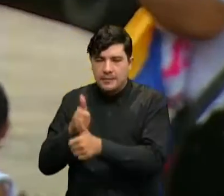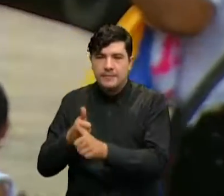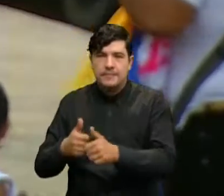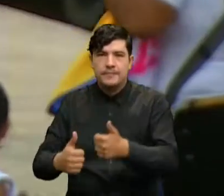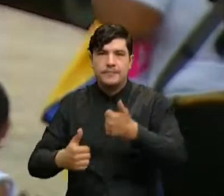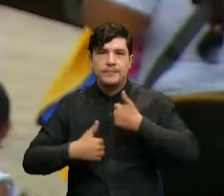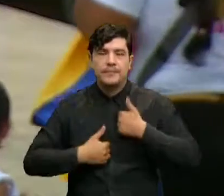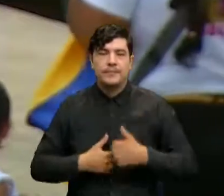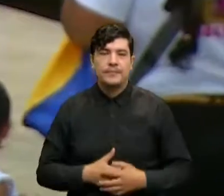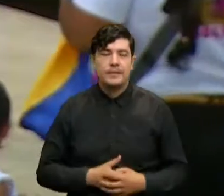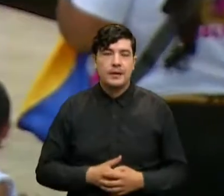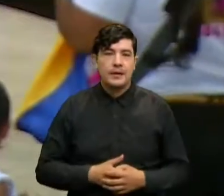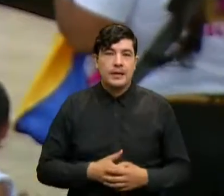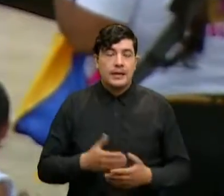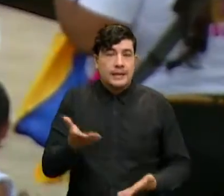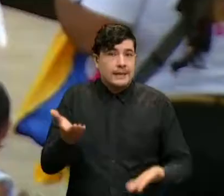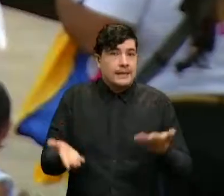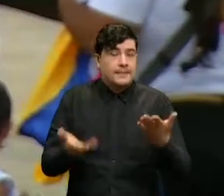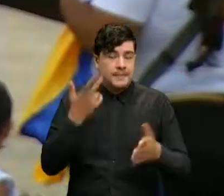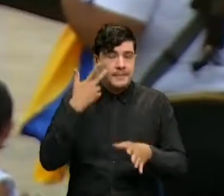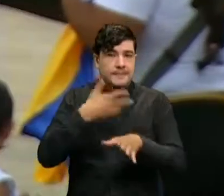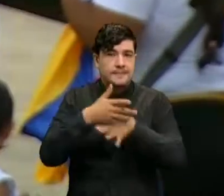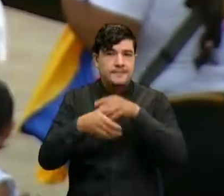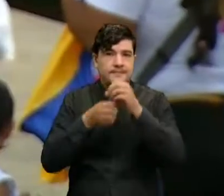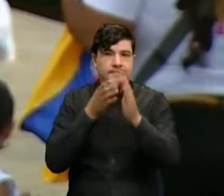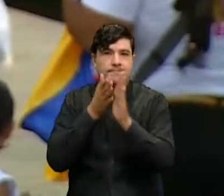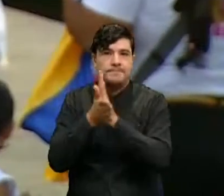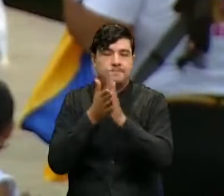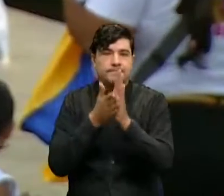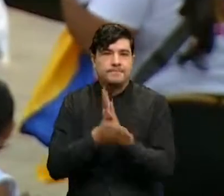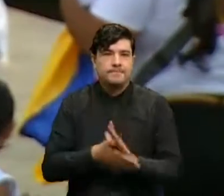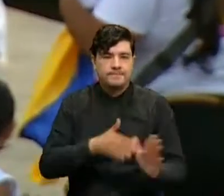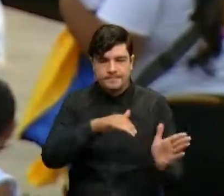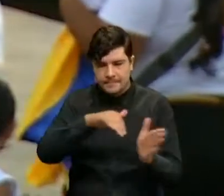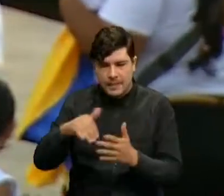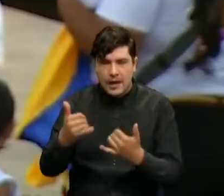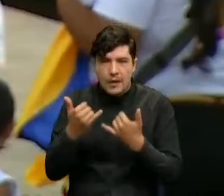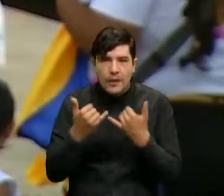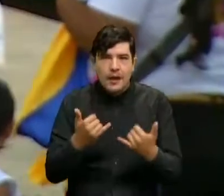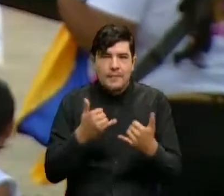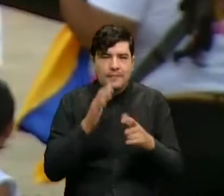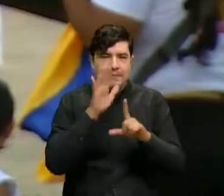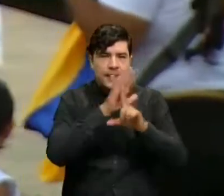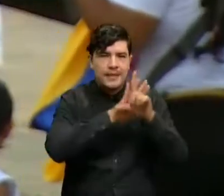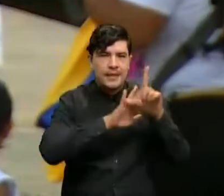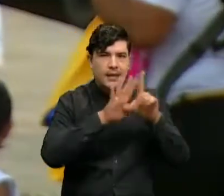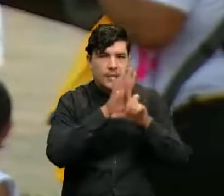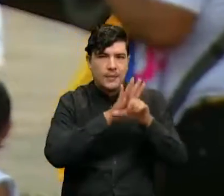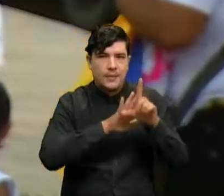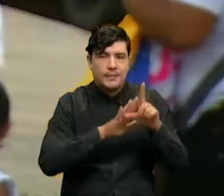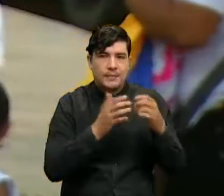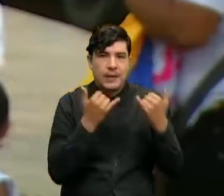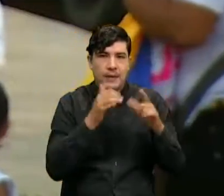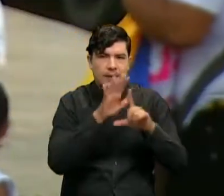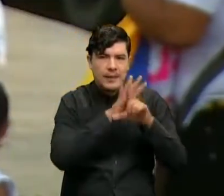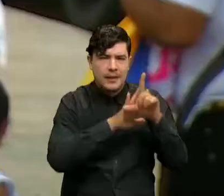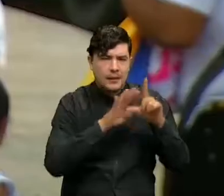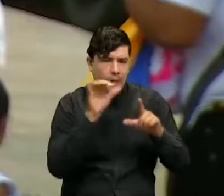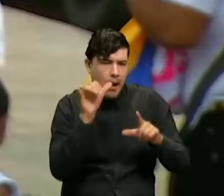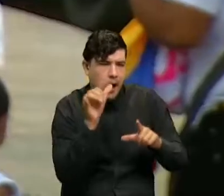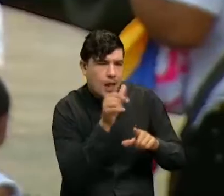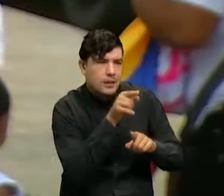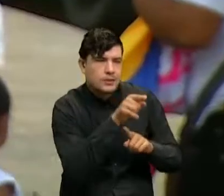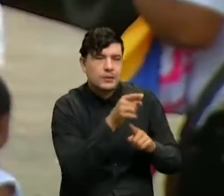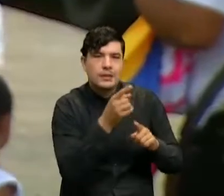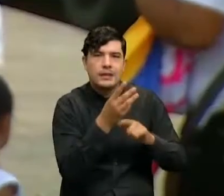en un video quedó registrada una riña callejera que dejó tres personas afectadas por impacto de arma traumática. Por eso a esta hora hacemos